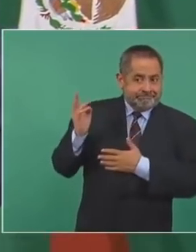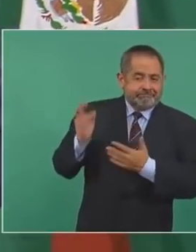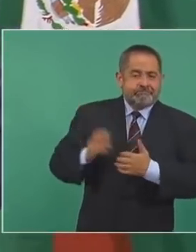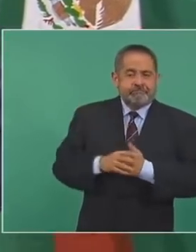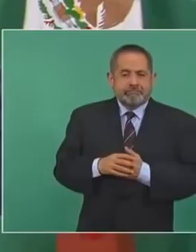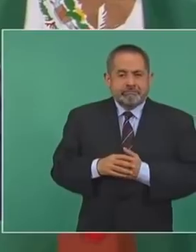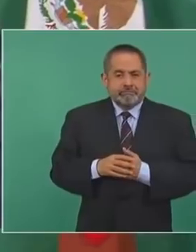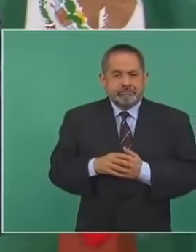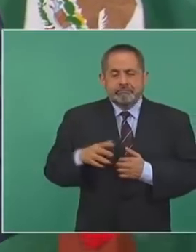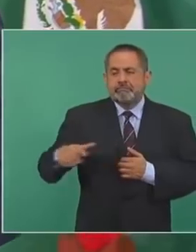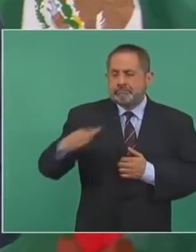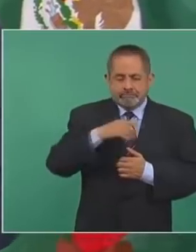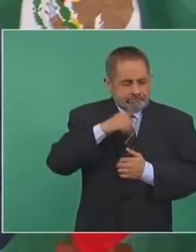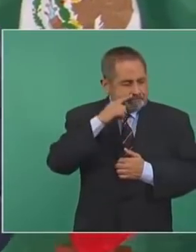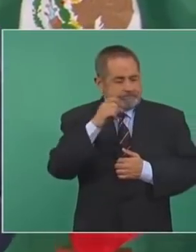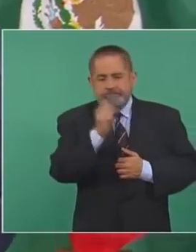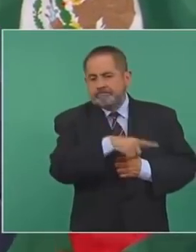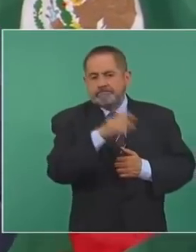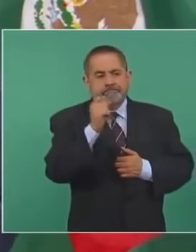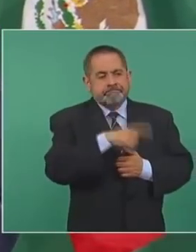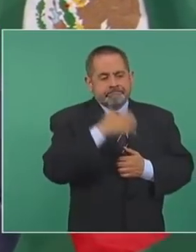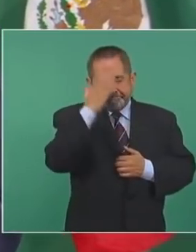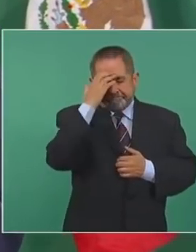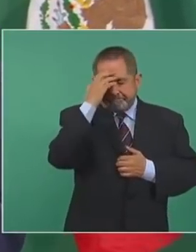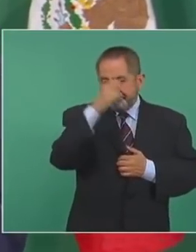algo ajeno a lo que estamos tratando,